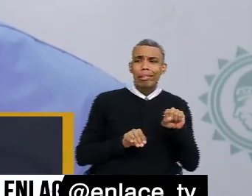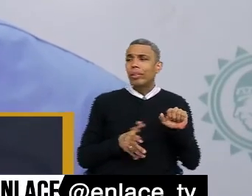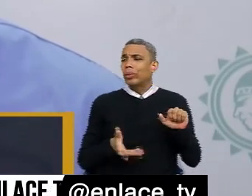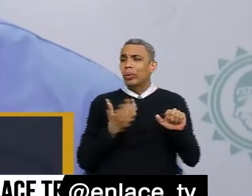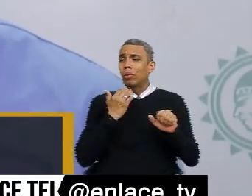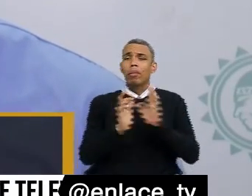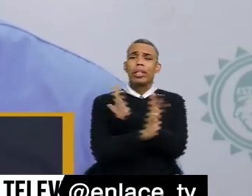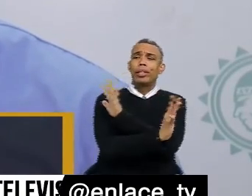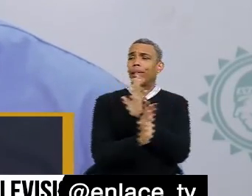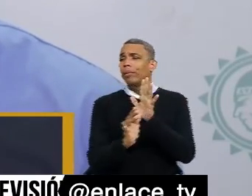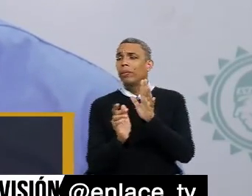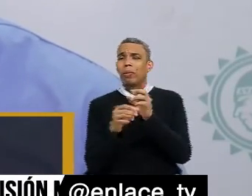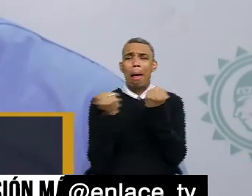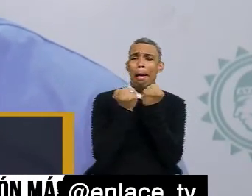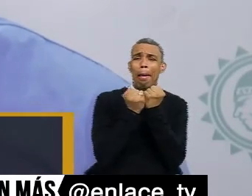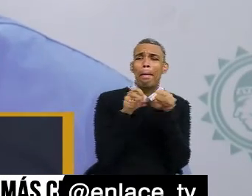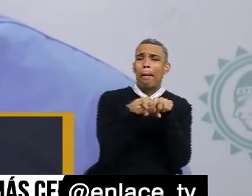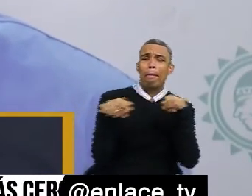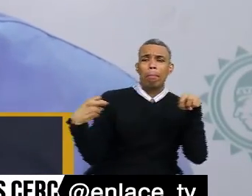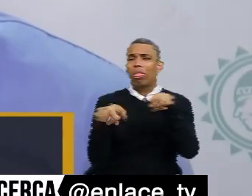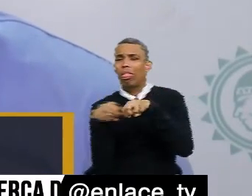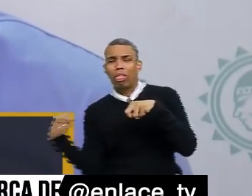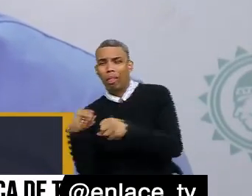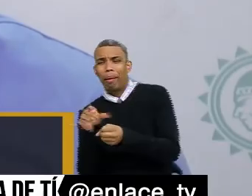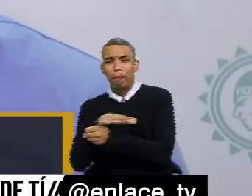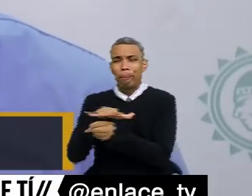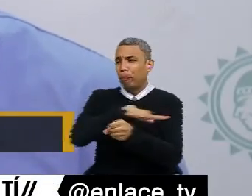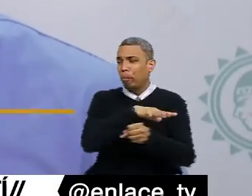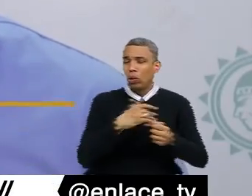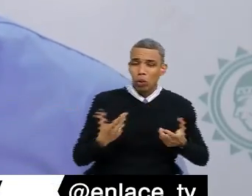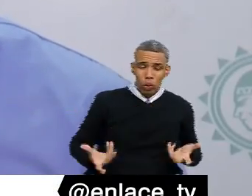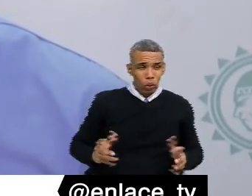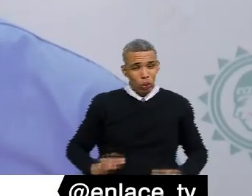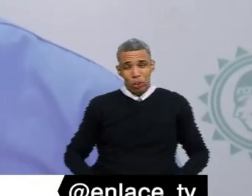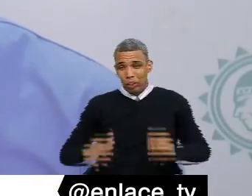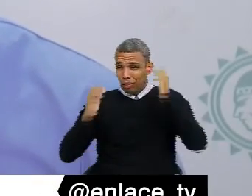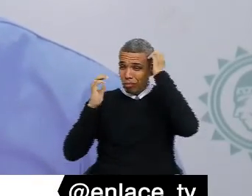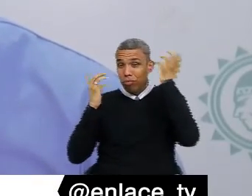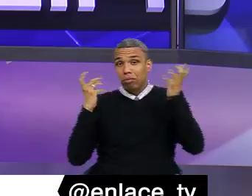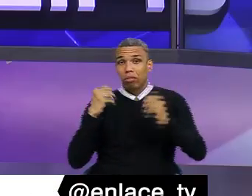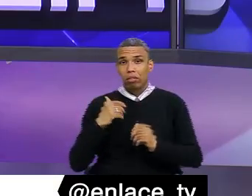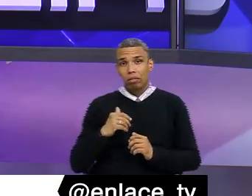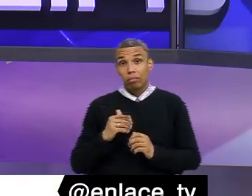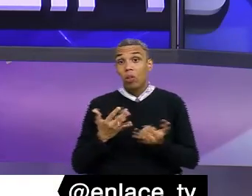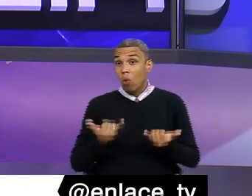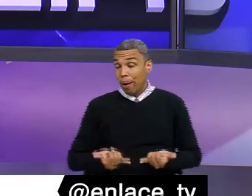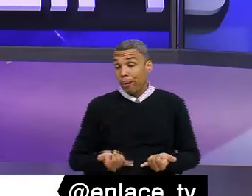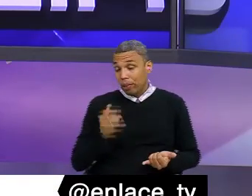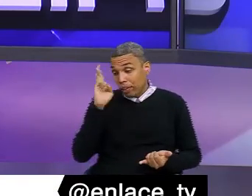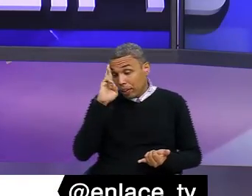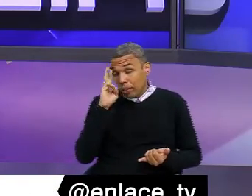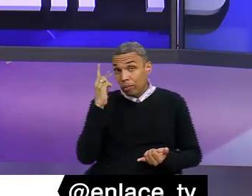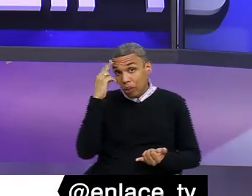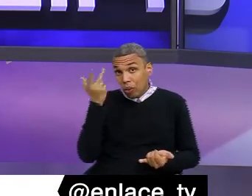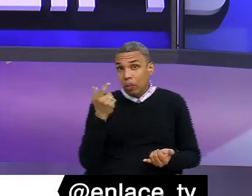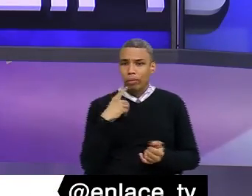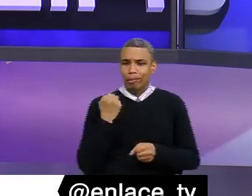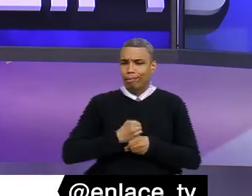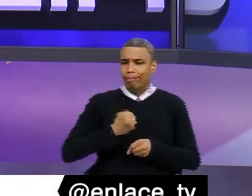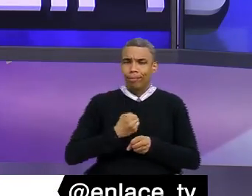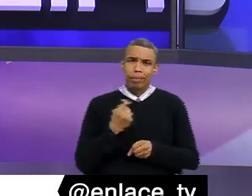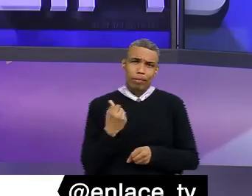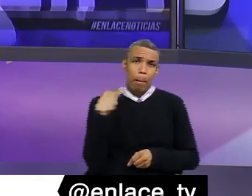desempleo que vive hoy Barranca Bermeja es algo terrible. La Unión Sindical